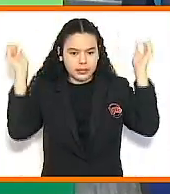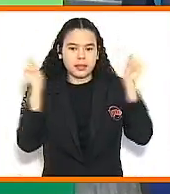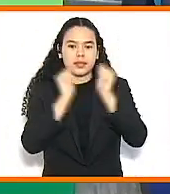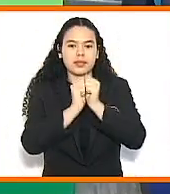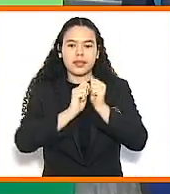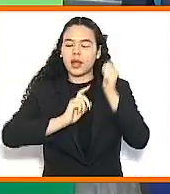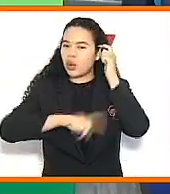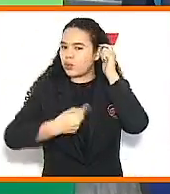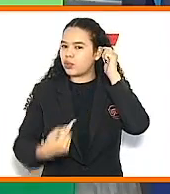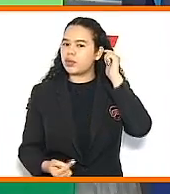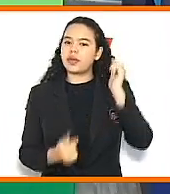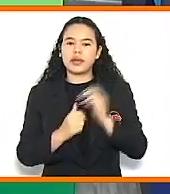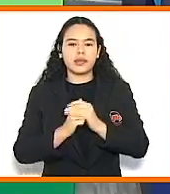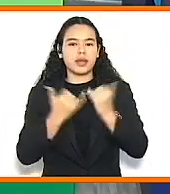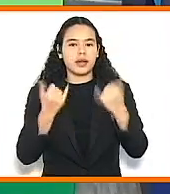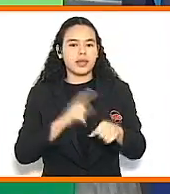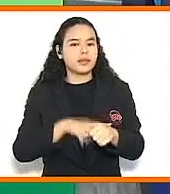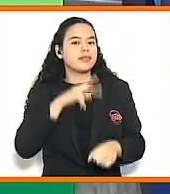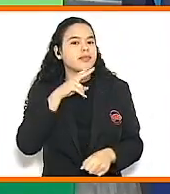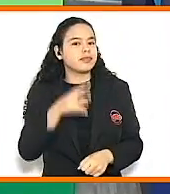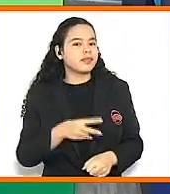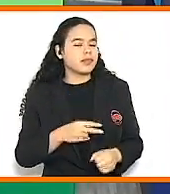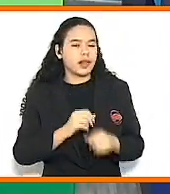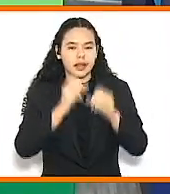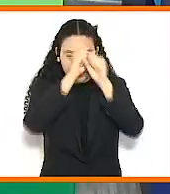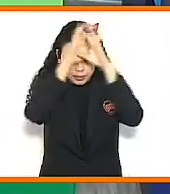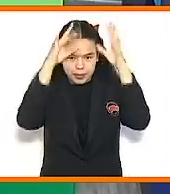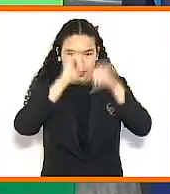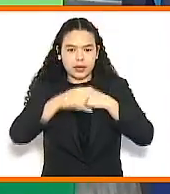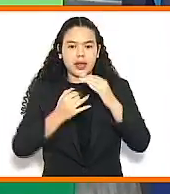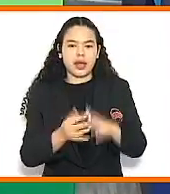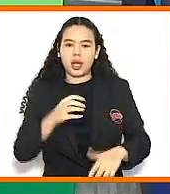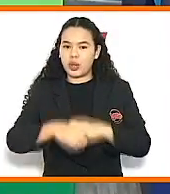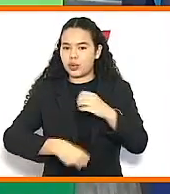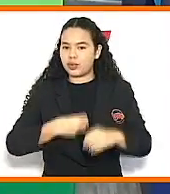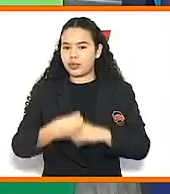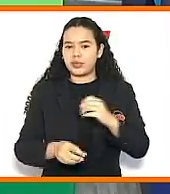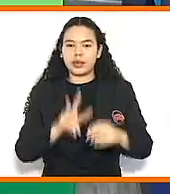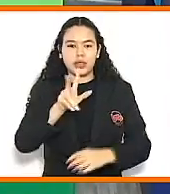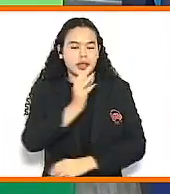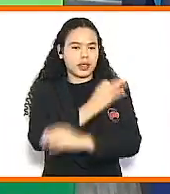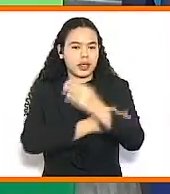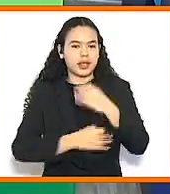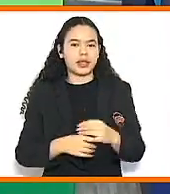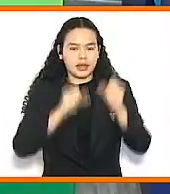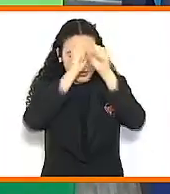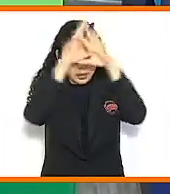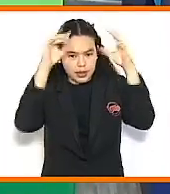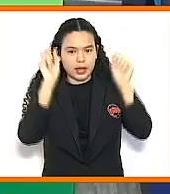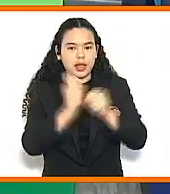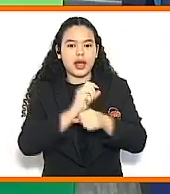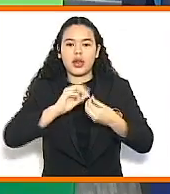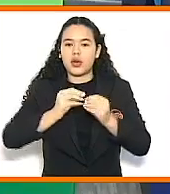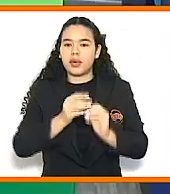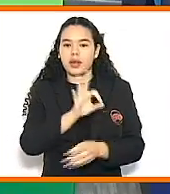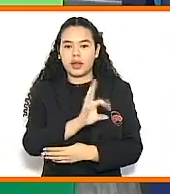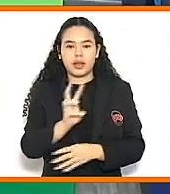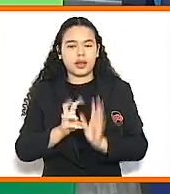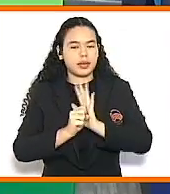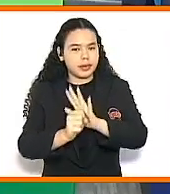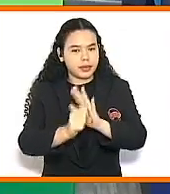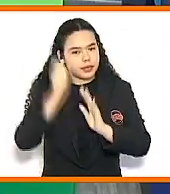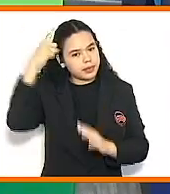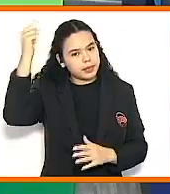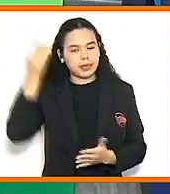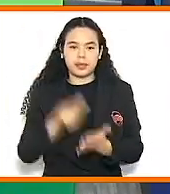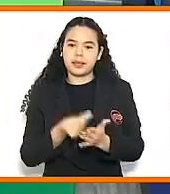a Diaria, así como hicimos realidad el sueño de nuestros queridos jugadores del sorteo de las 3 de la tarde, que soñaron y ganaron con el 96 y su símbolo de